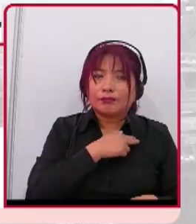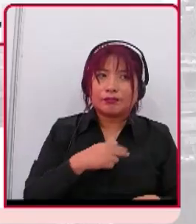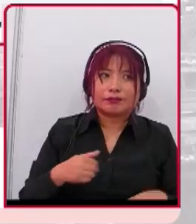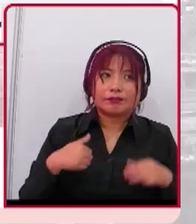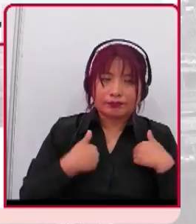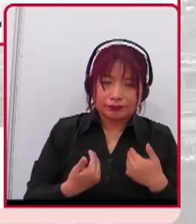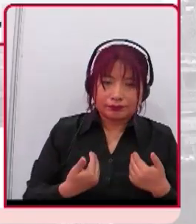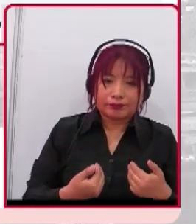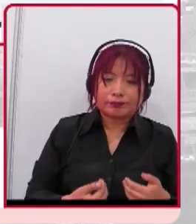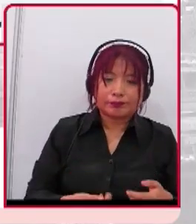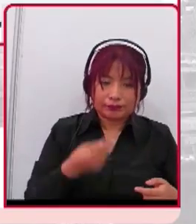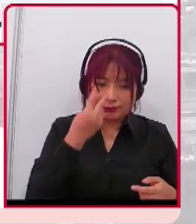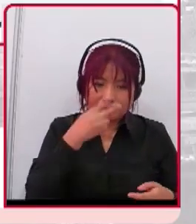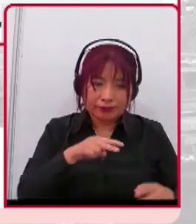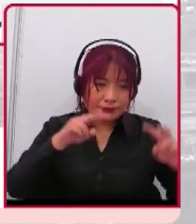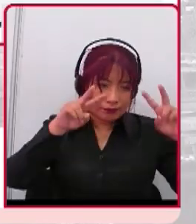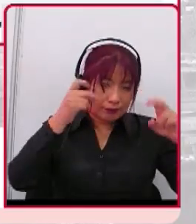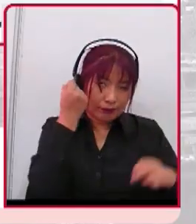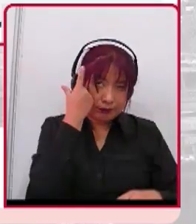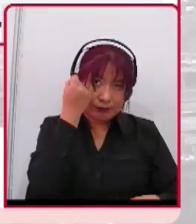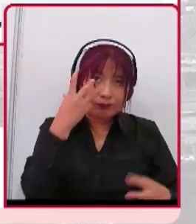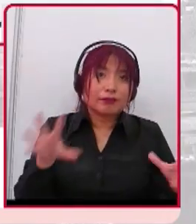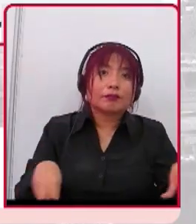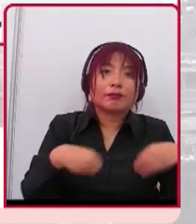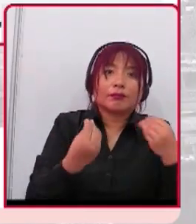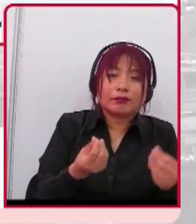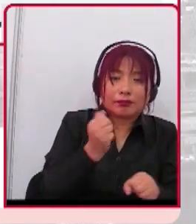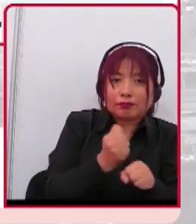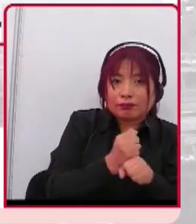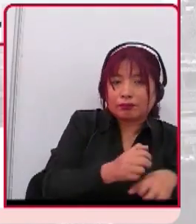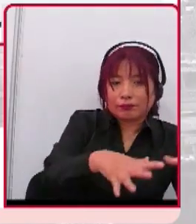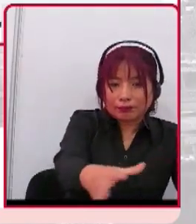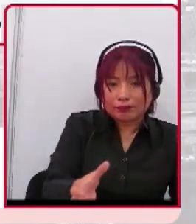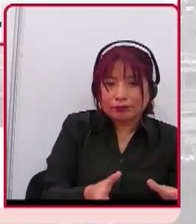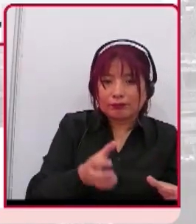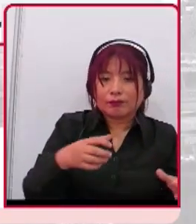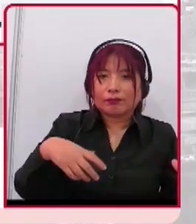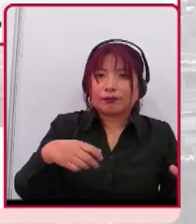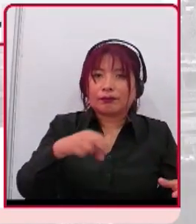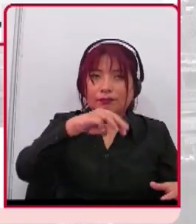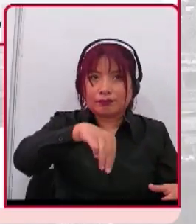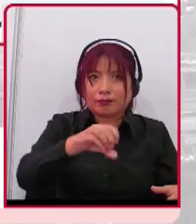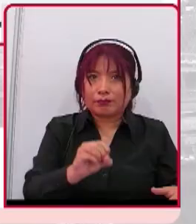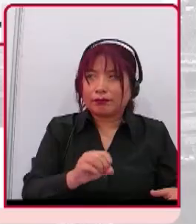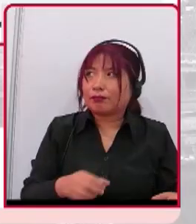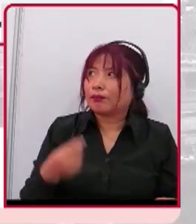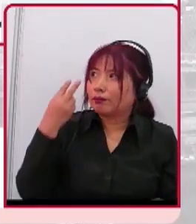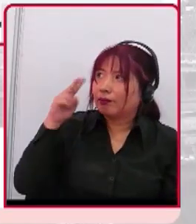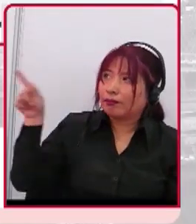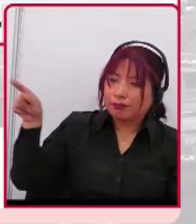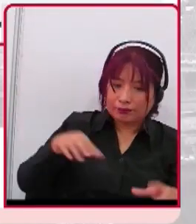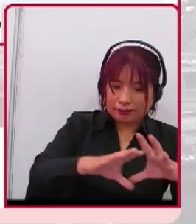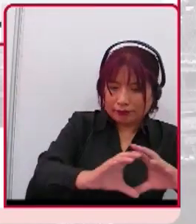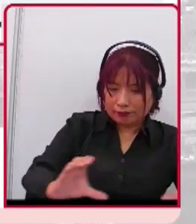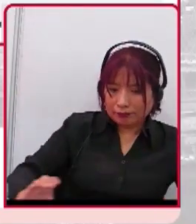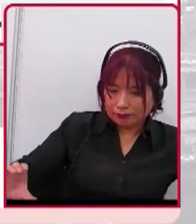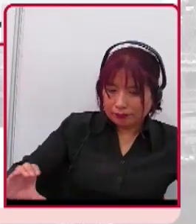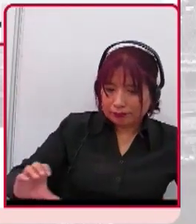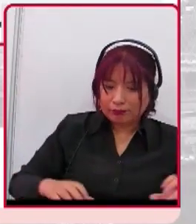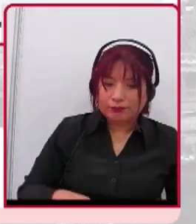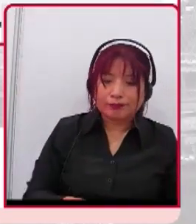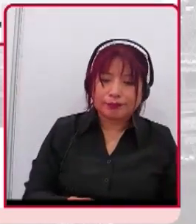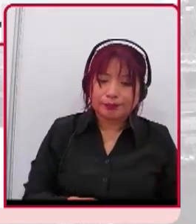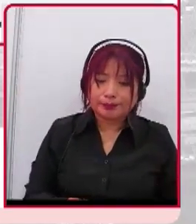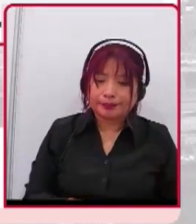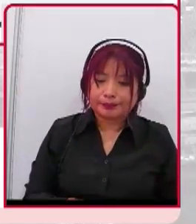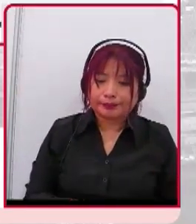el corazón de nuestra planta de molibdeno. Este es un flow sheet de nuestra planta, donde básicamente se